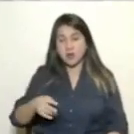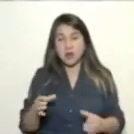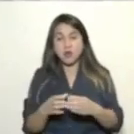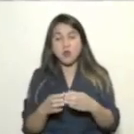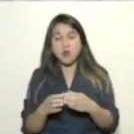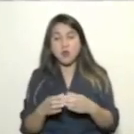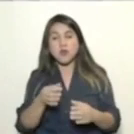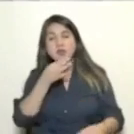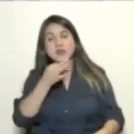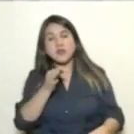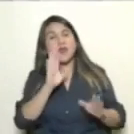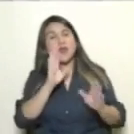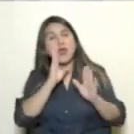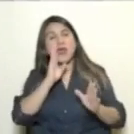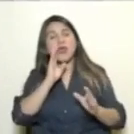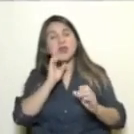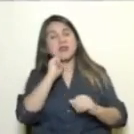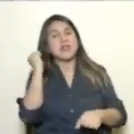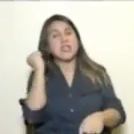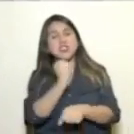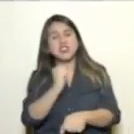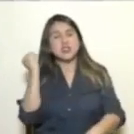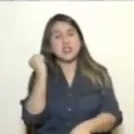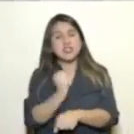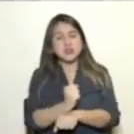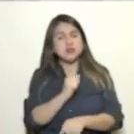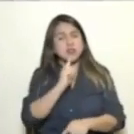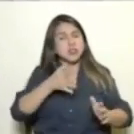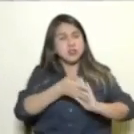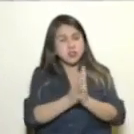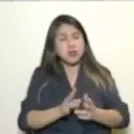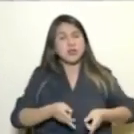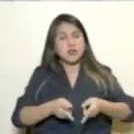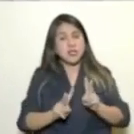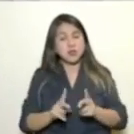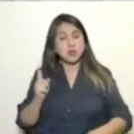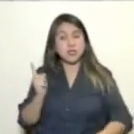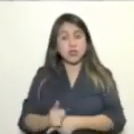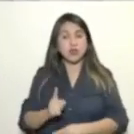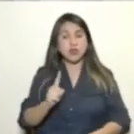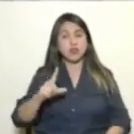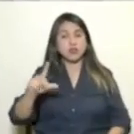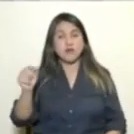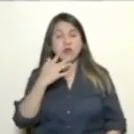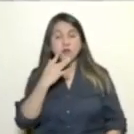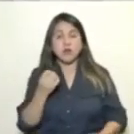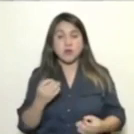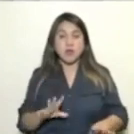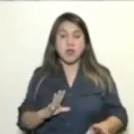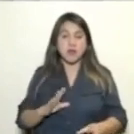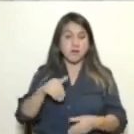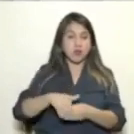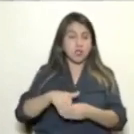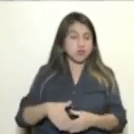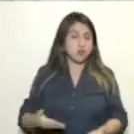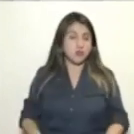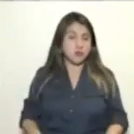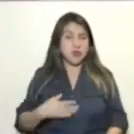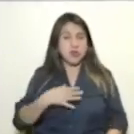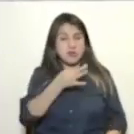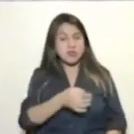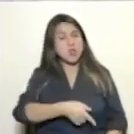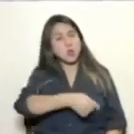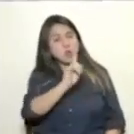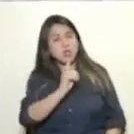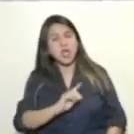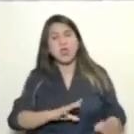inscripción traición. Y tenían todo el derecho a pensar que un dictador no se va porque pierde un plebiscito. Entonces le decían, ¿y usted